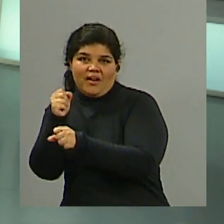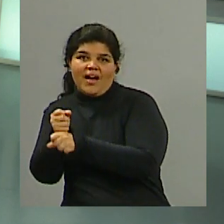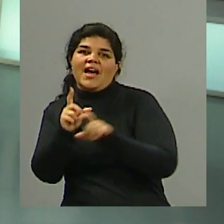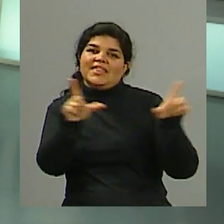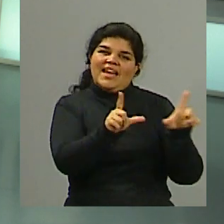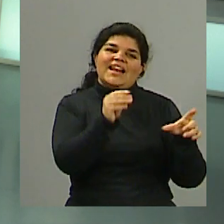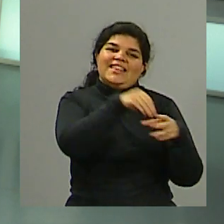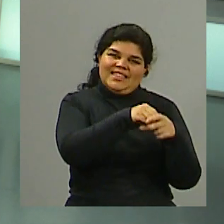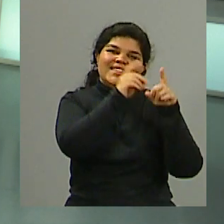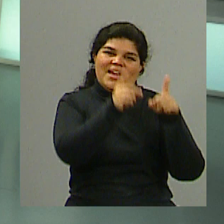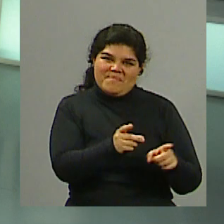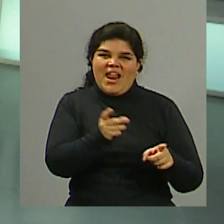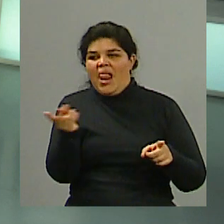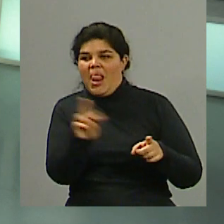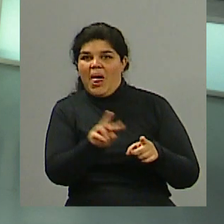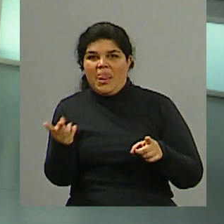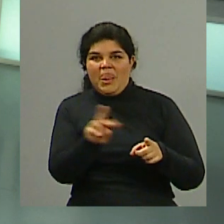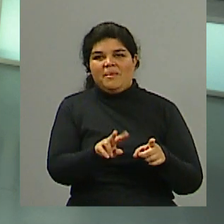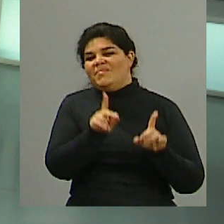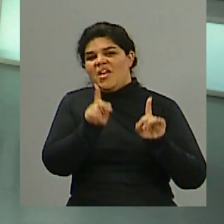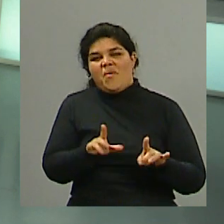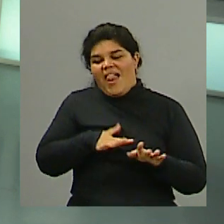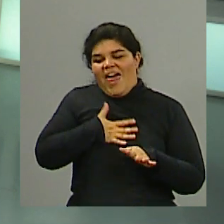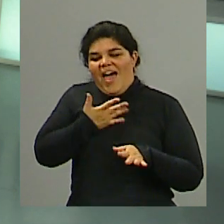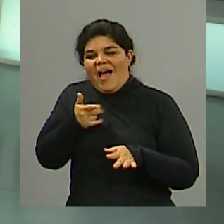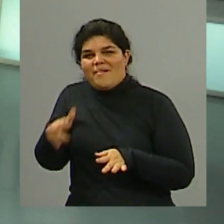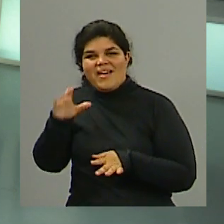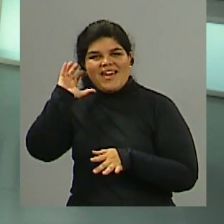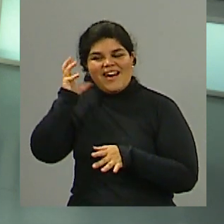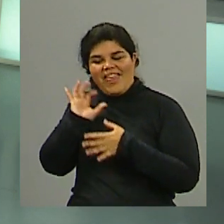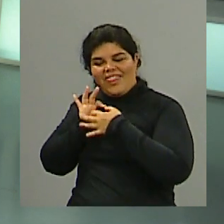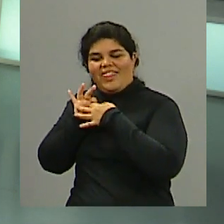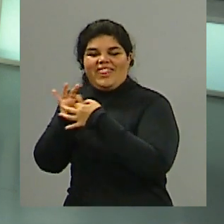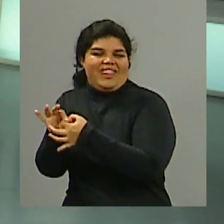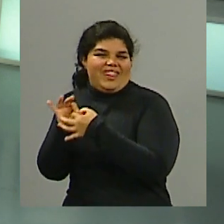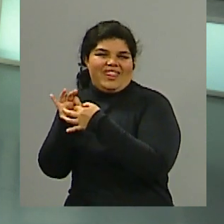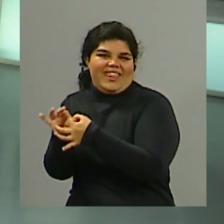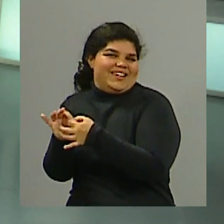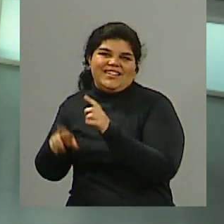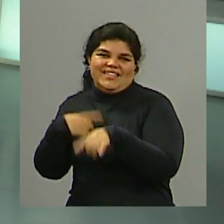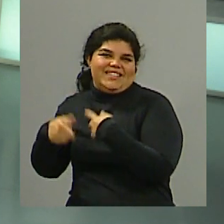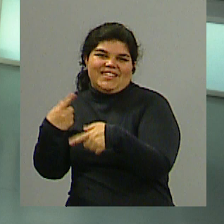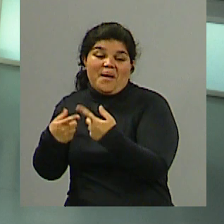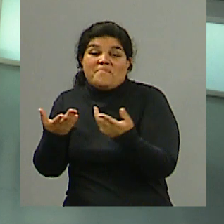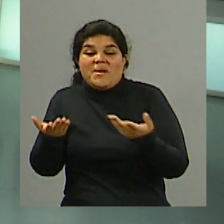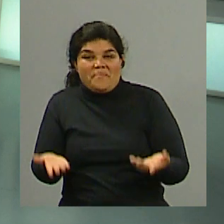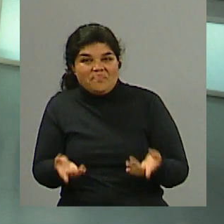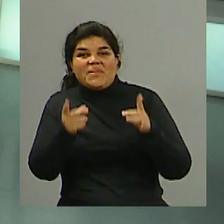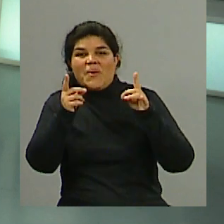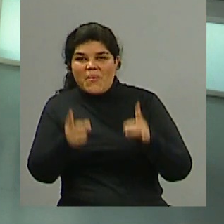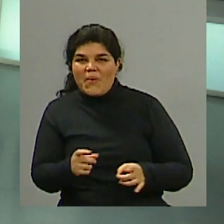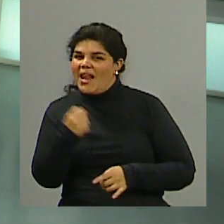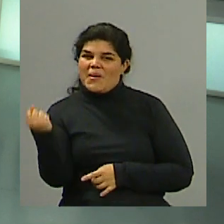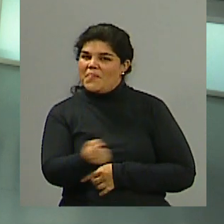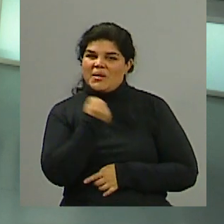pero tienen este amor, ese corazón puesto en su experiencia en la radio, y seguro siempre es bueno volver a ese